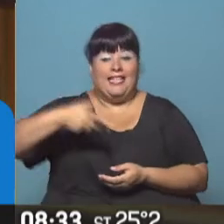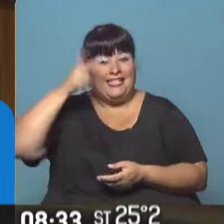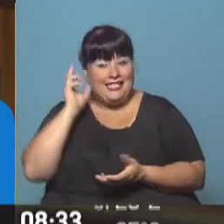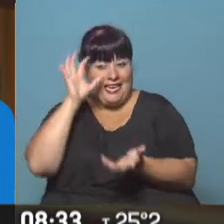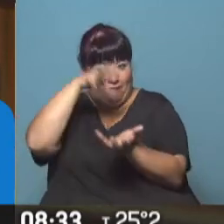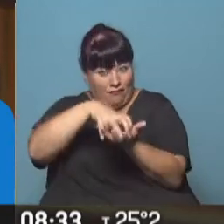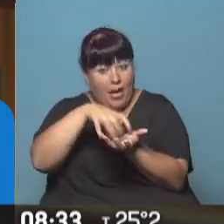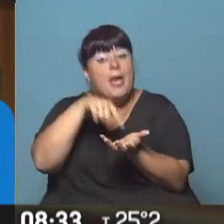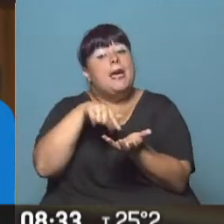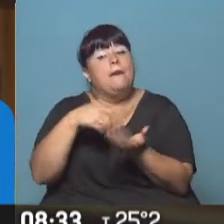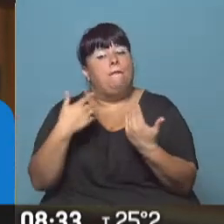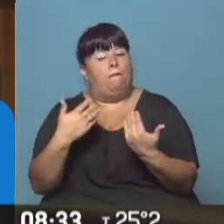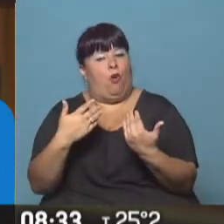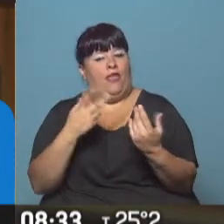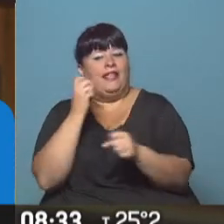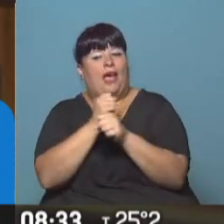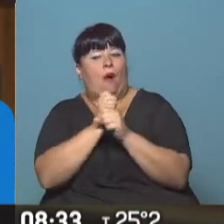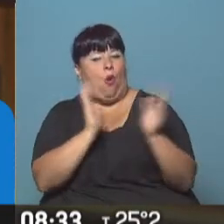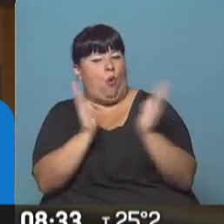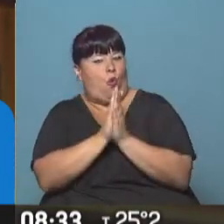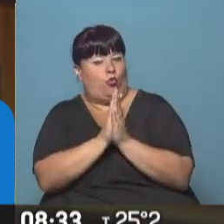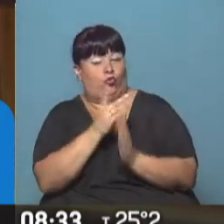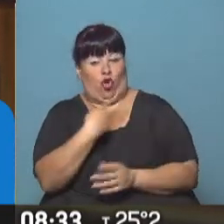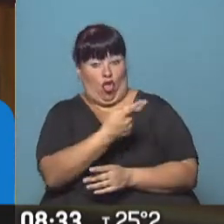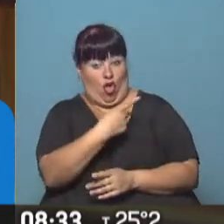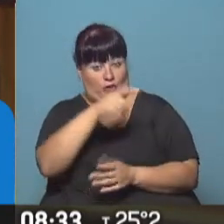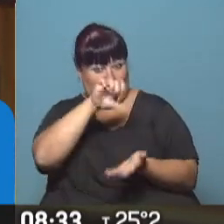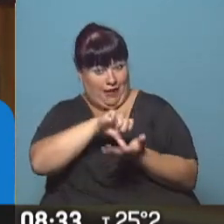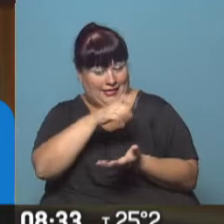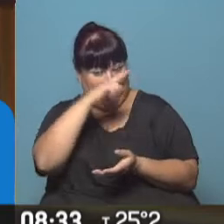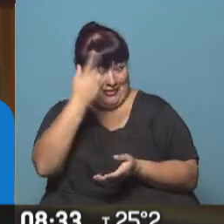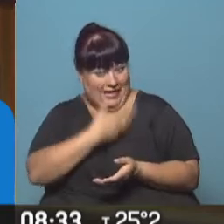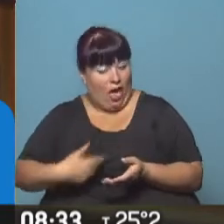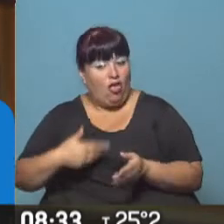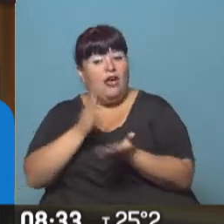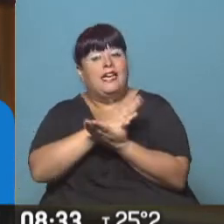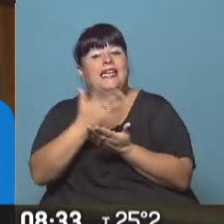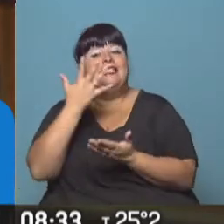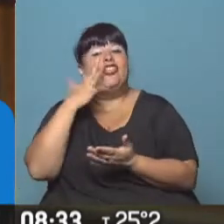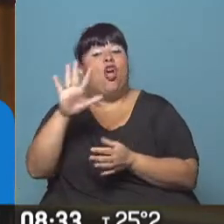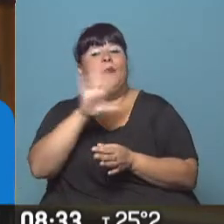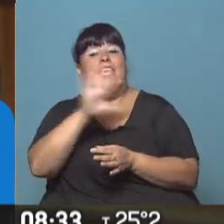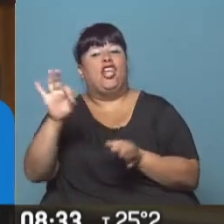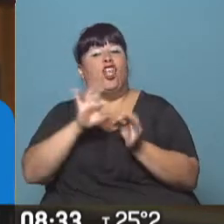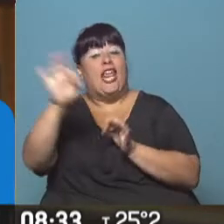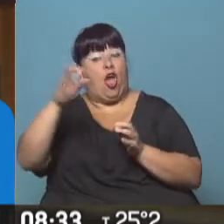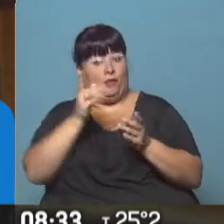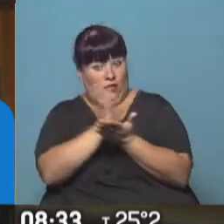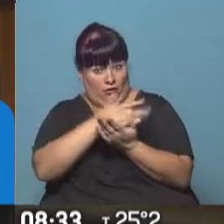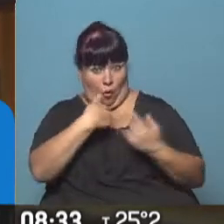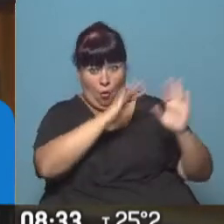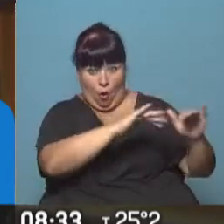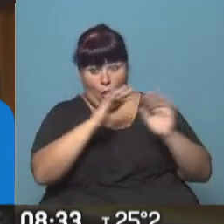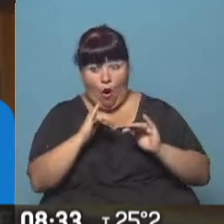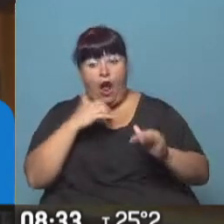chile que posibilite la labor conjunta de ambos estados en una frontera común de 5.500 kilómetros y en donde muchas veces